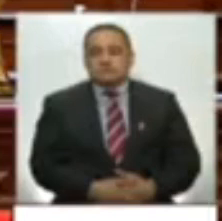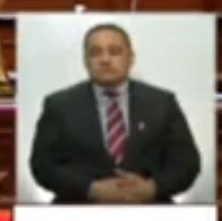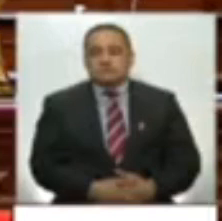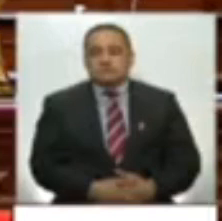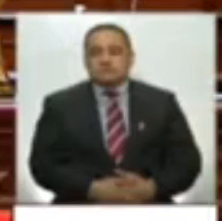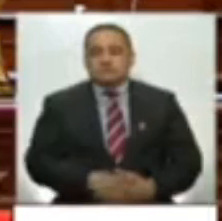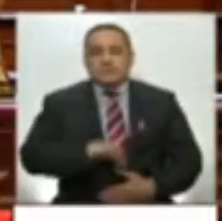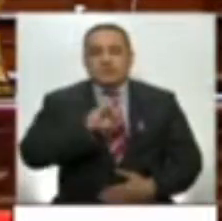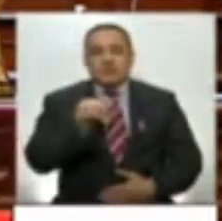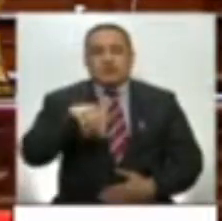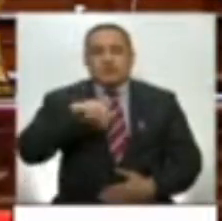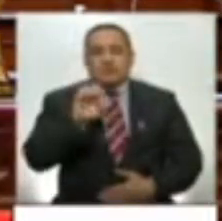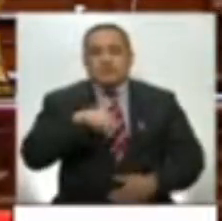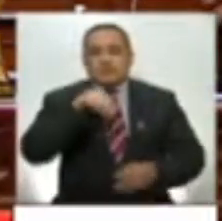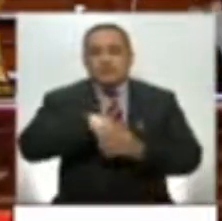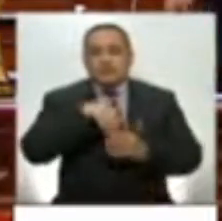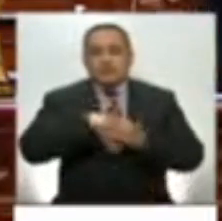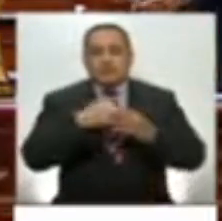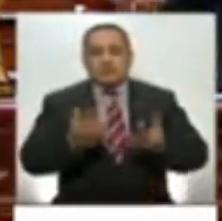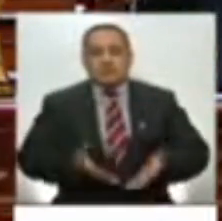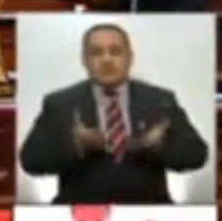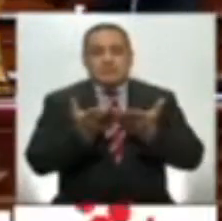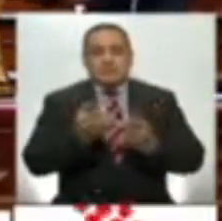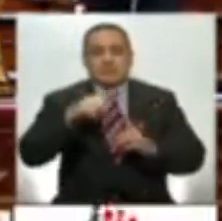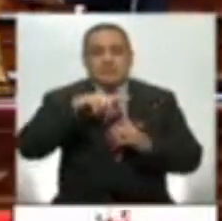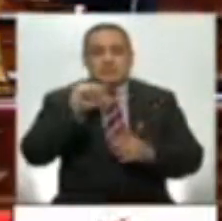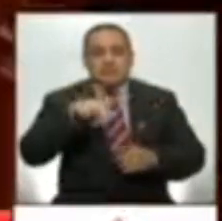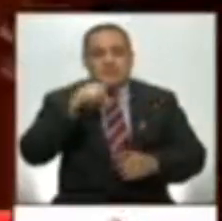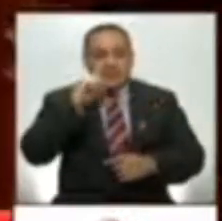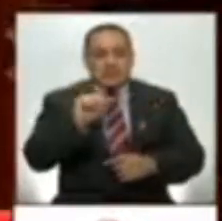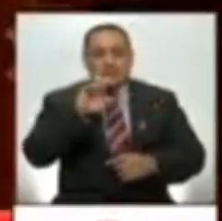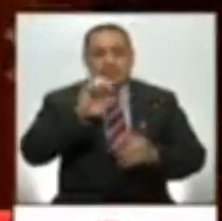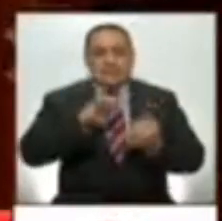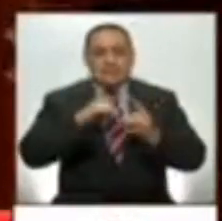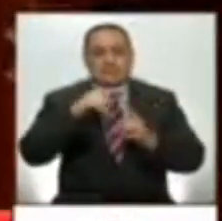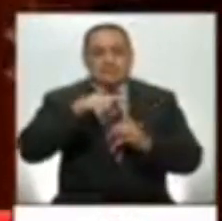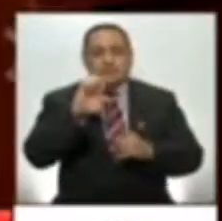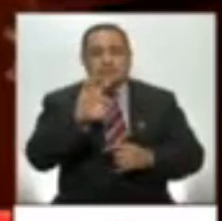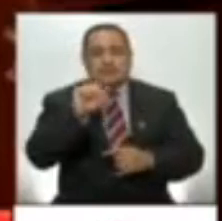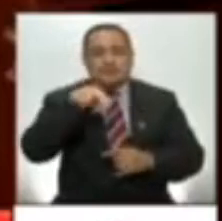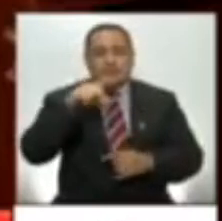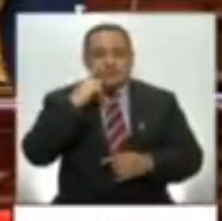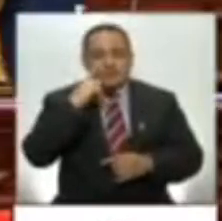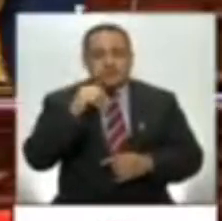Jurado Nacional de Elecciones, credencial otorgada a Tania Estefanía Ramírez García, DNI